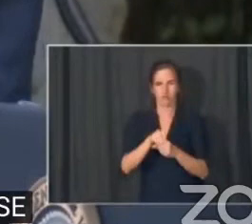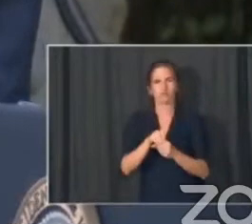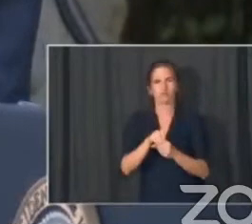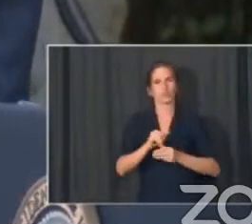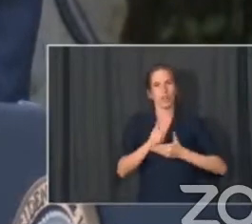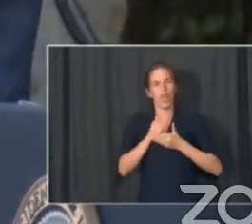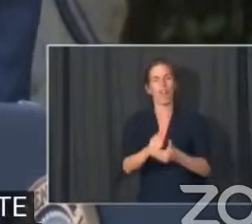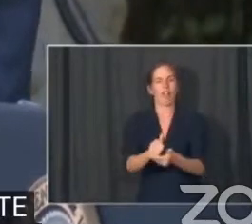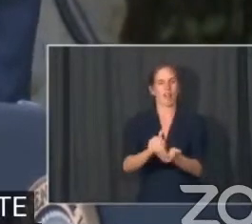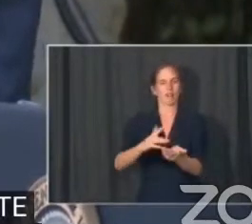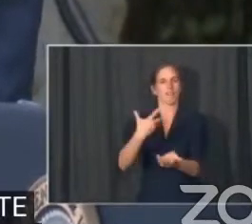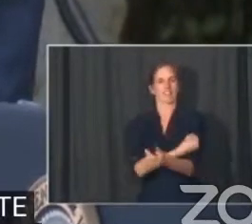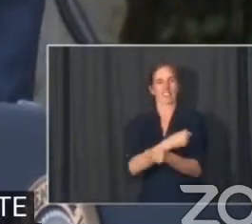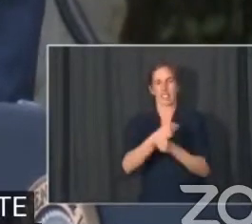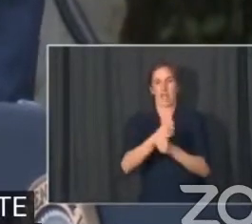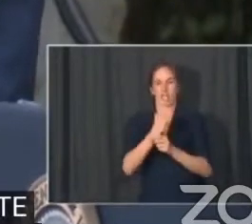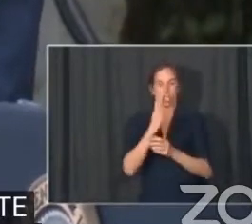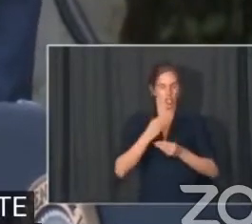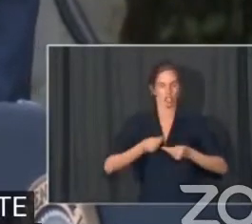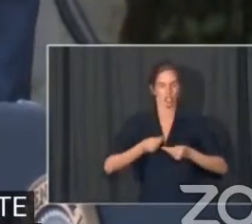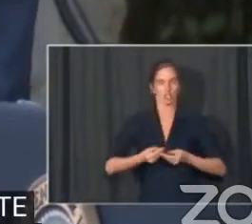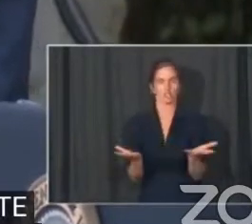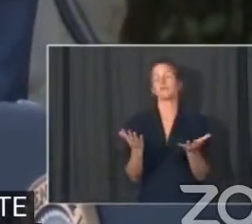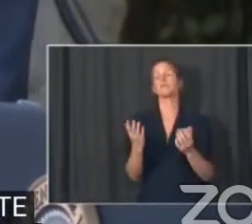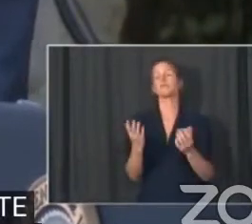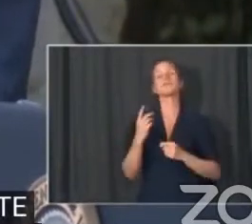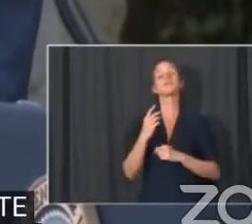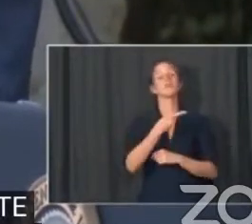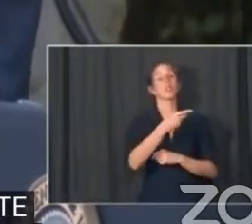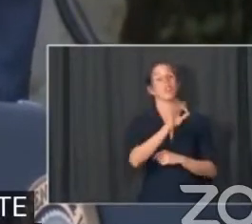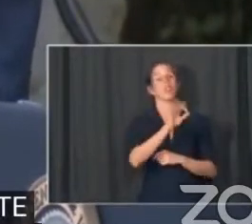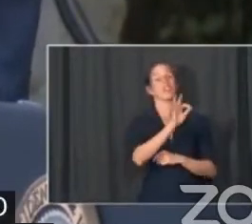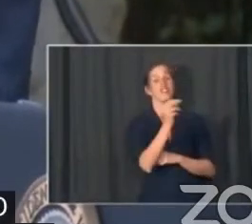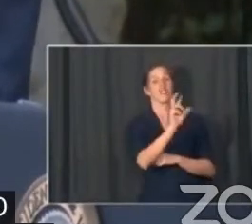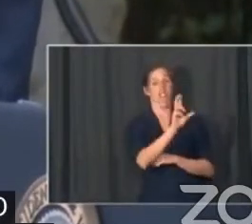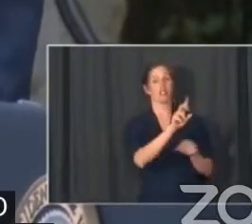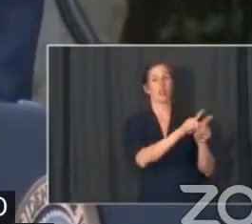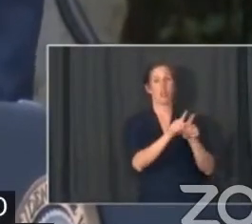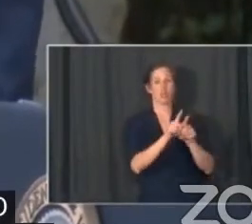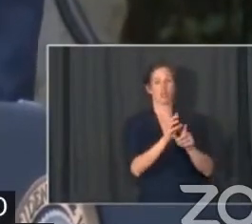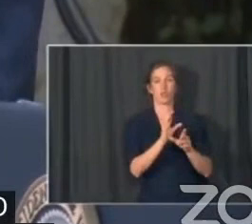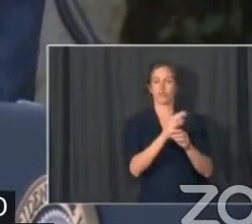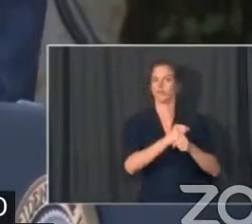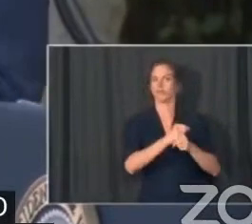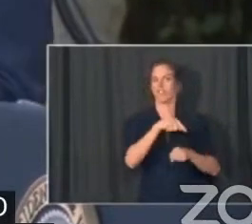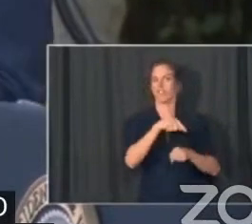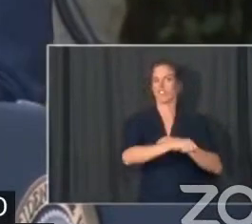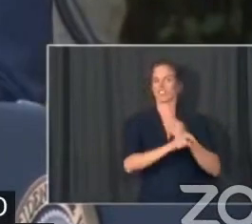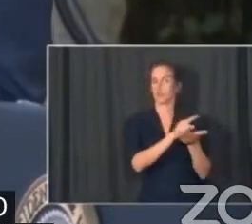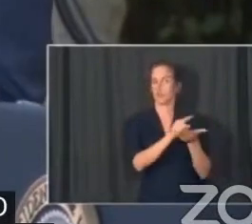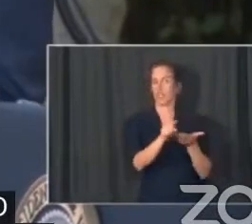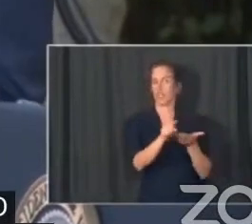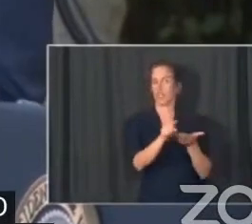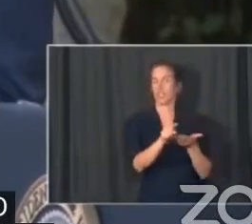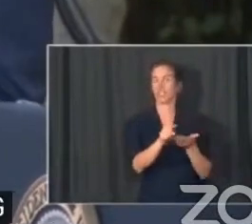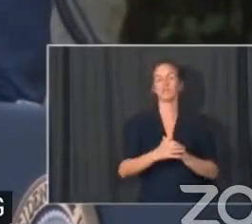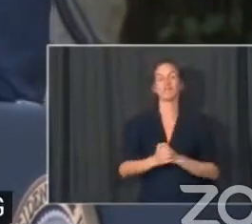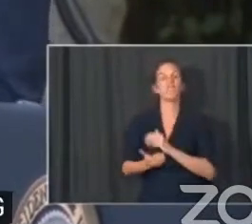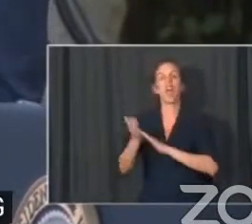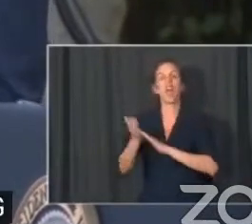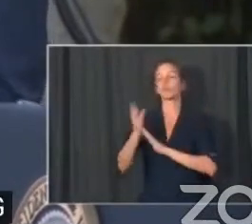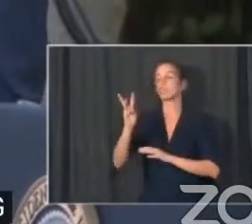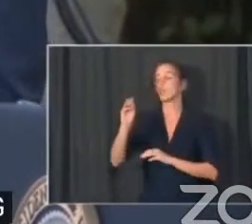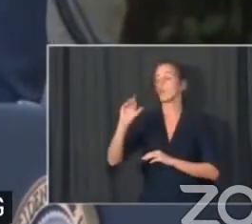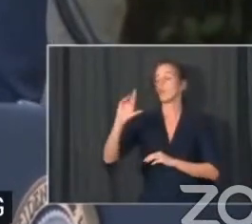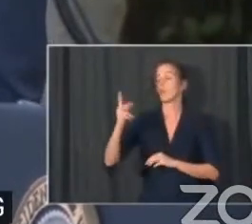they needed for manufacturing, including Pfizer's ongoing Una alianza production privada this con week. las empresas, una Operation alianza Warp Speed has público-privada always con had diferentes